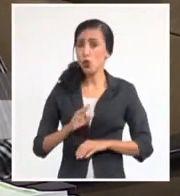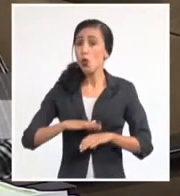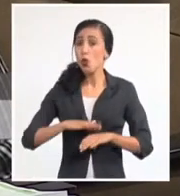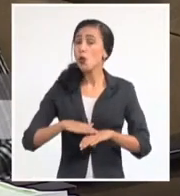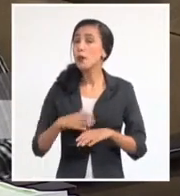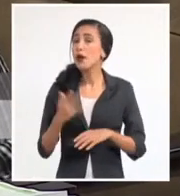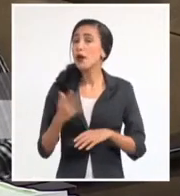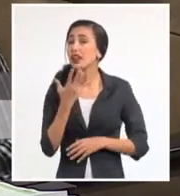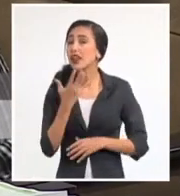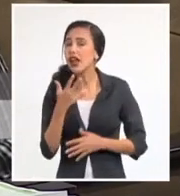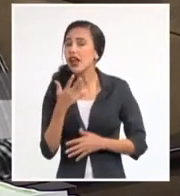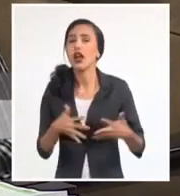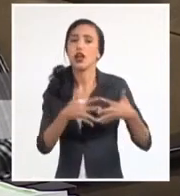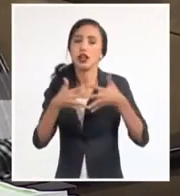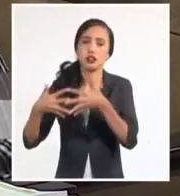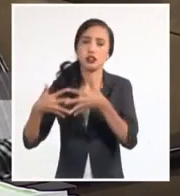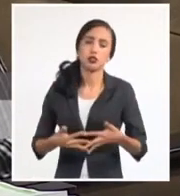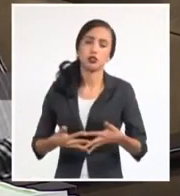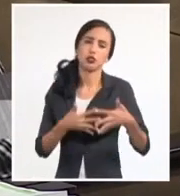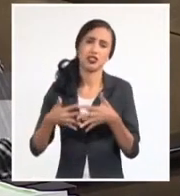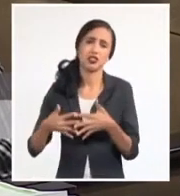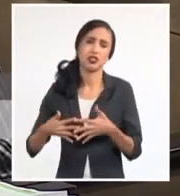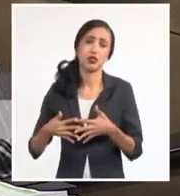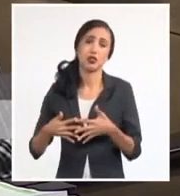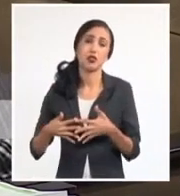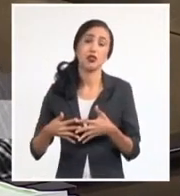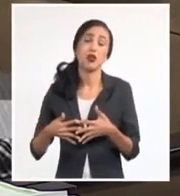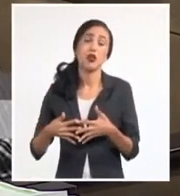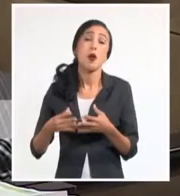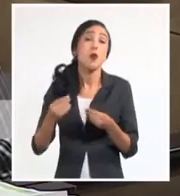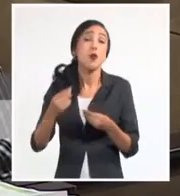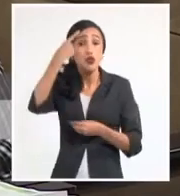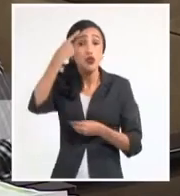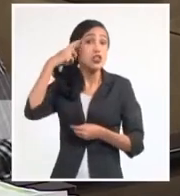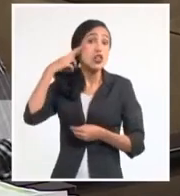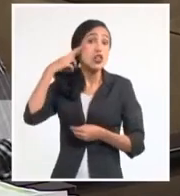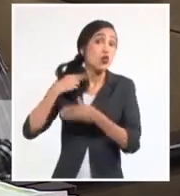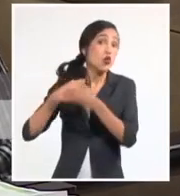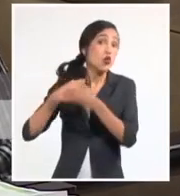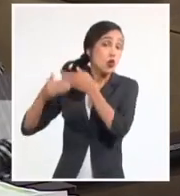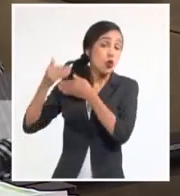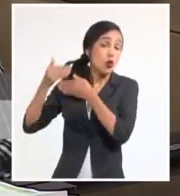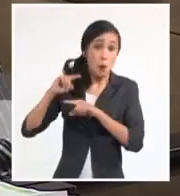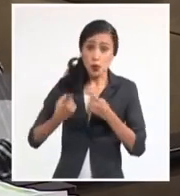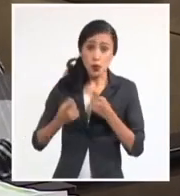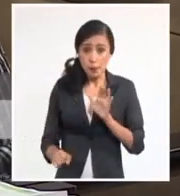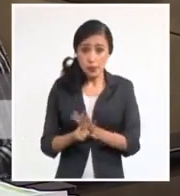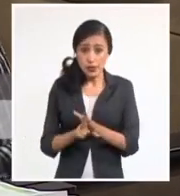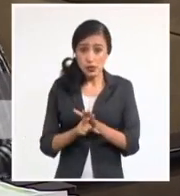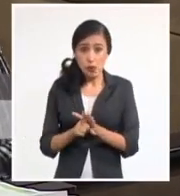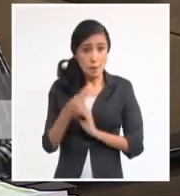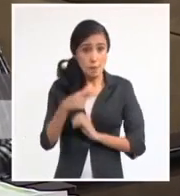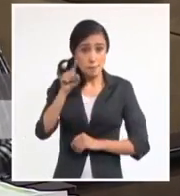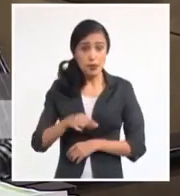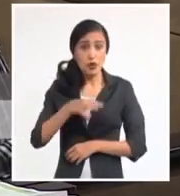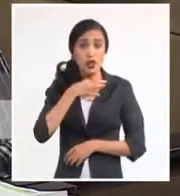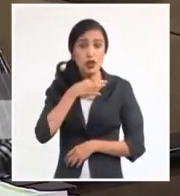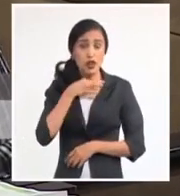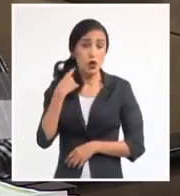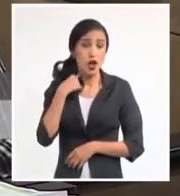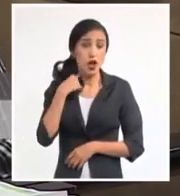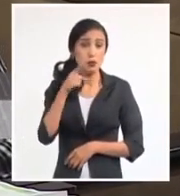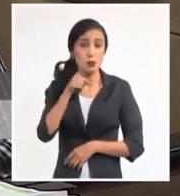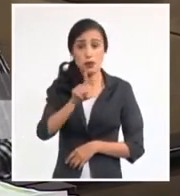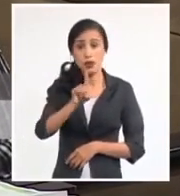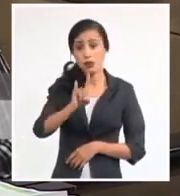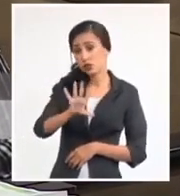mantiene Estados Unidos con Cuba desde hace siglos, porque tampoco comenzó el 1 de enero del año 59.